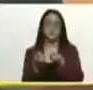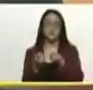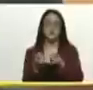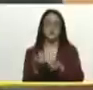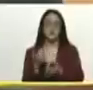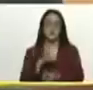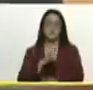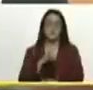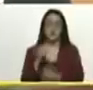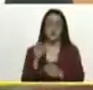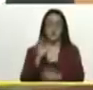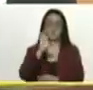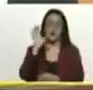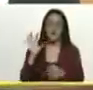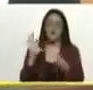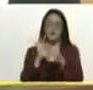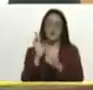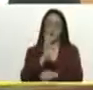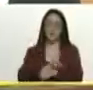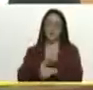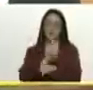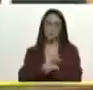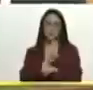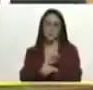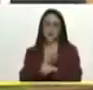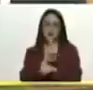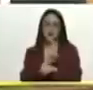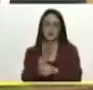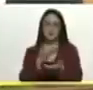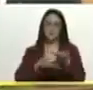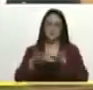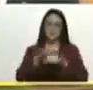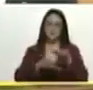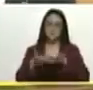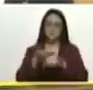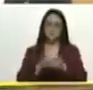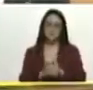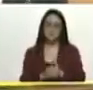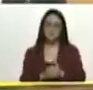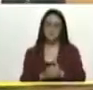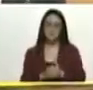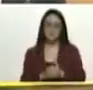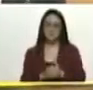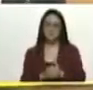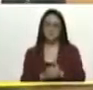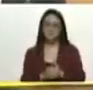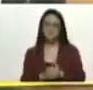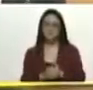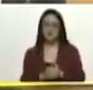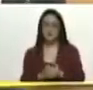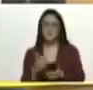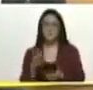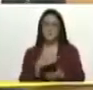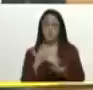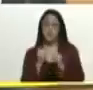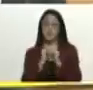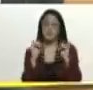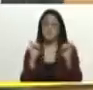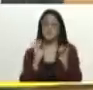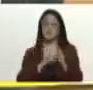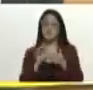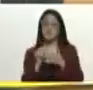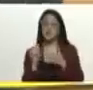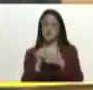entre nuestros países para usar en las transacciones de tal manera que podamos ser independientes del